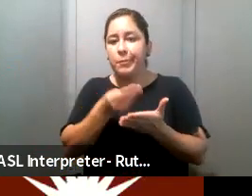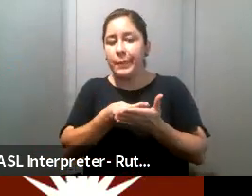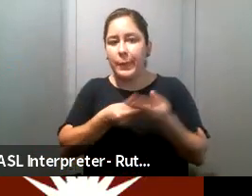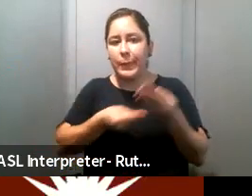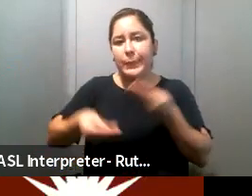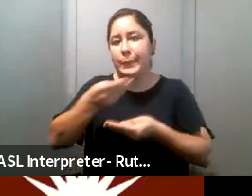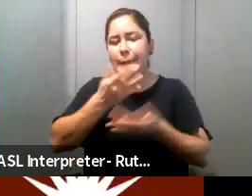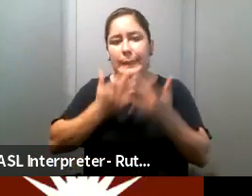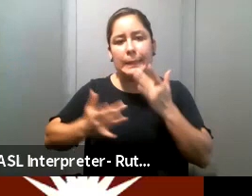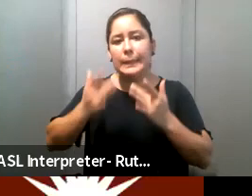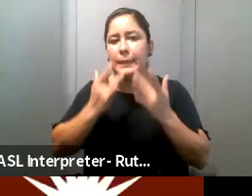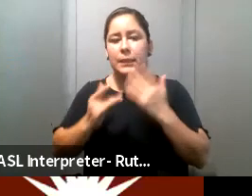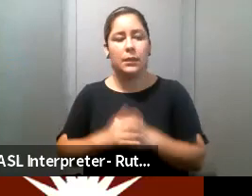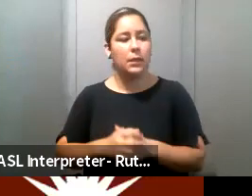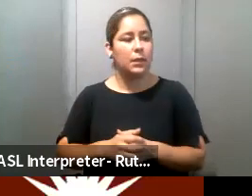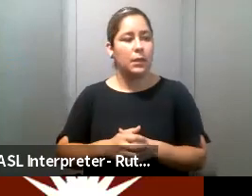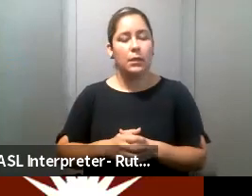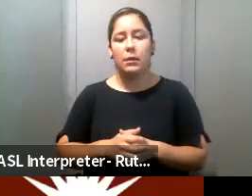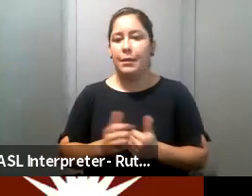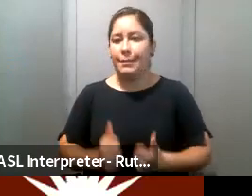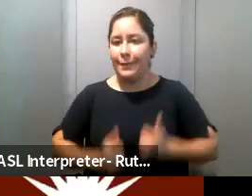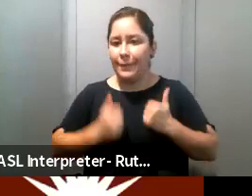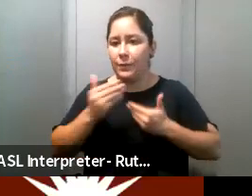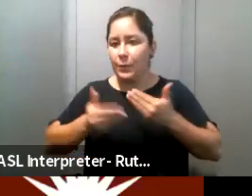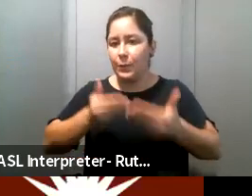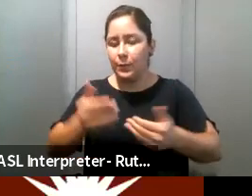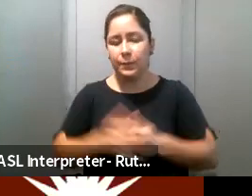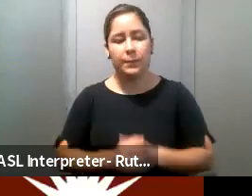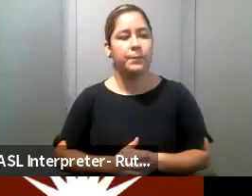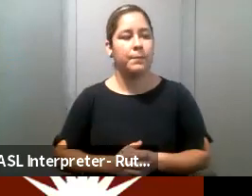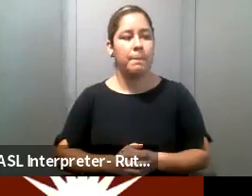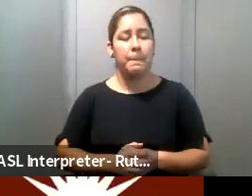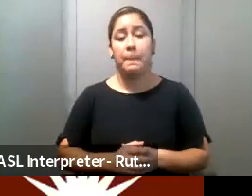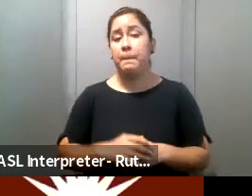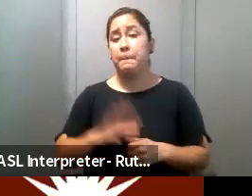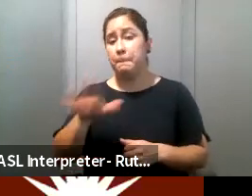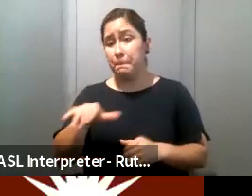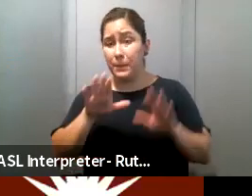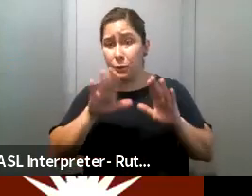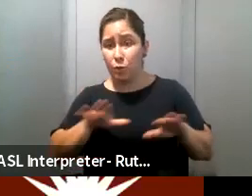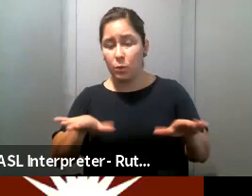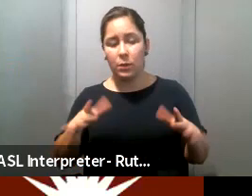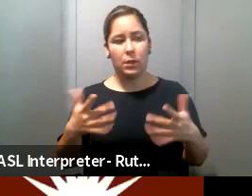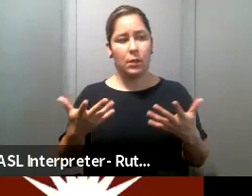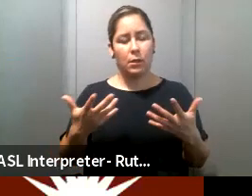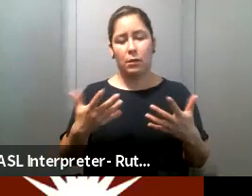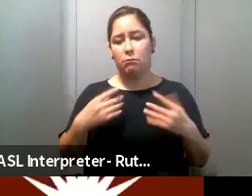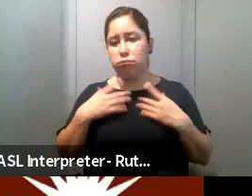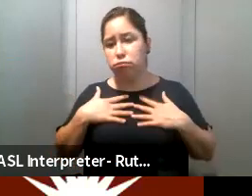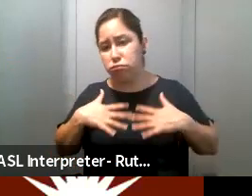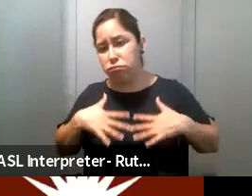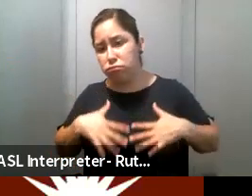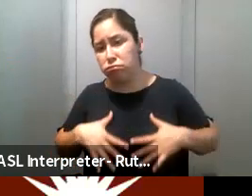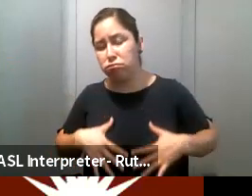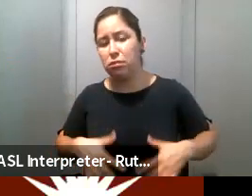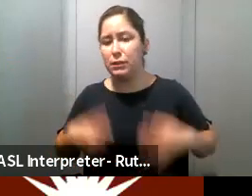la interrupción de rutinas, el trauma en nuestros niños, especialmente ansiedad y depresión, y obviamente el miedo a